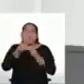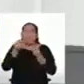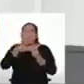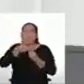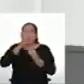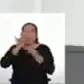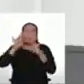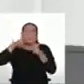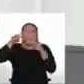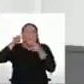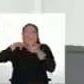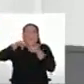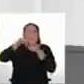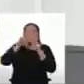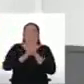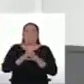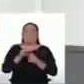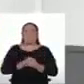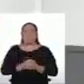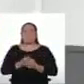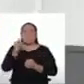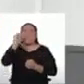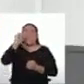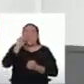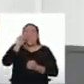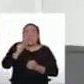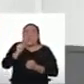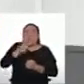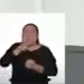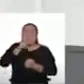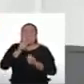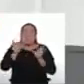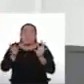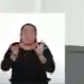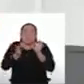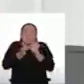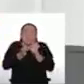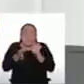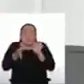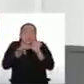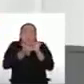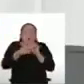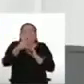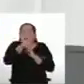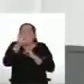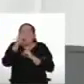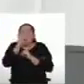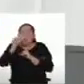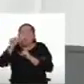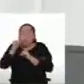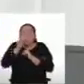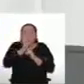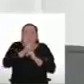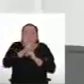cristalina, acuática. La pequeña gotita se unió a sus hermanitas gotitas, convirtiéndose en un riberoso